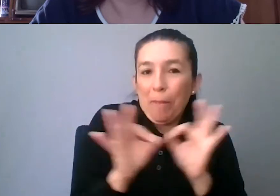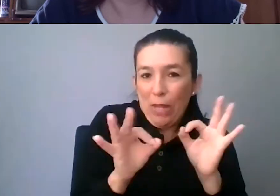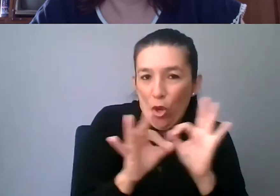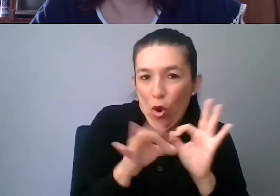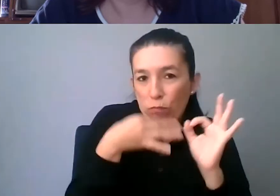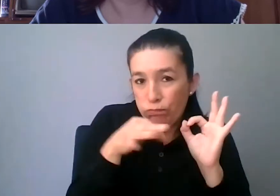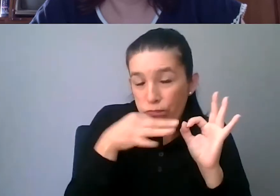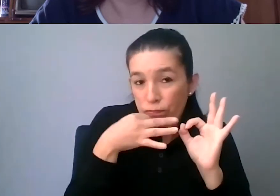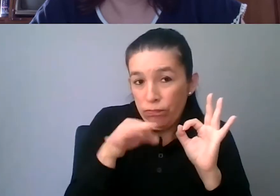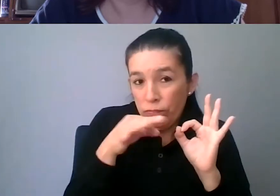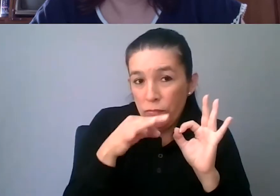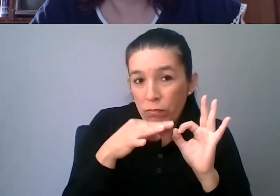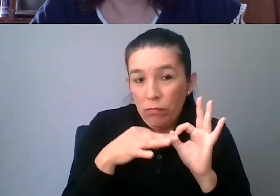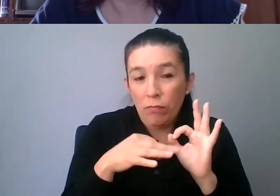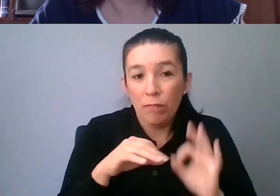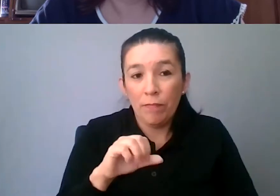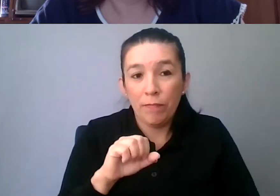se llama Jaura-A,